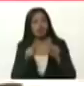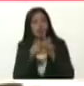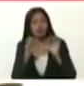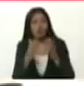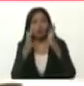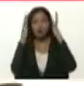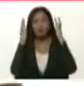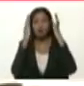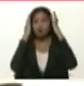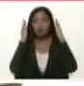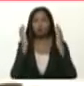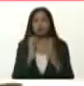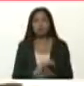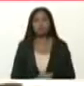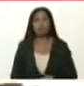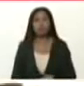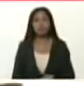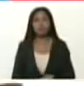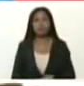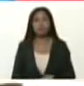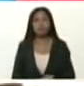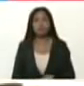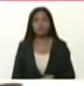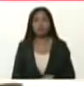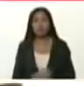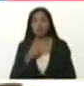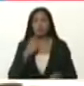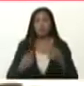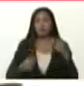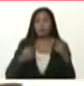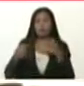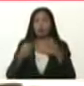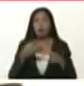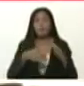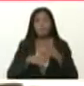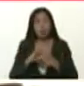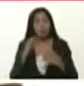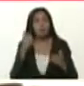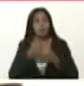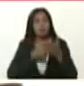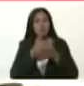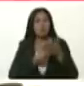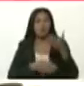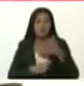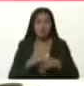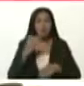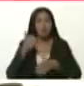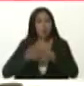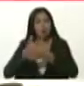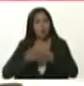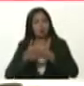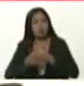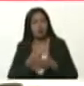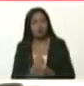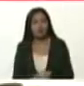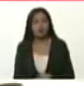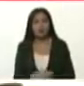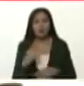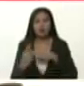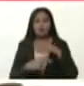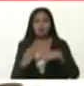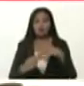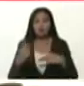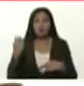Alú. Y qué tal, y qué bueno, vamos al combate. Fuimos al combate y la revolución